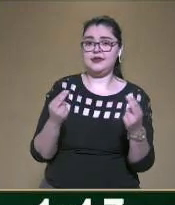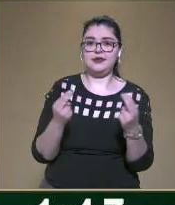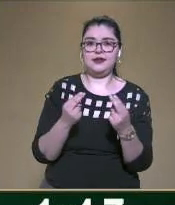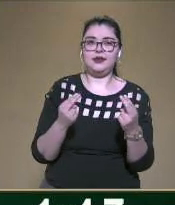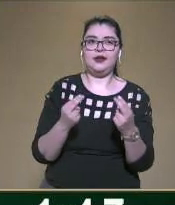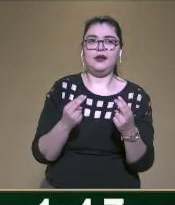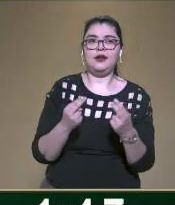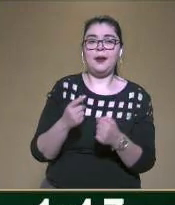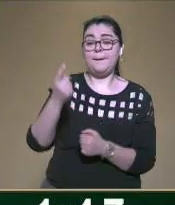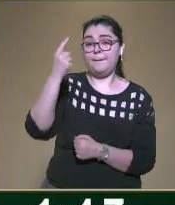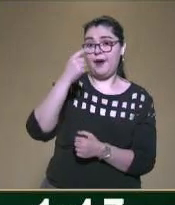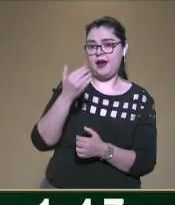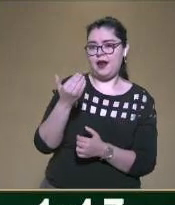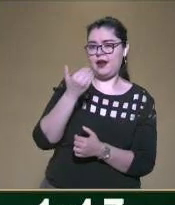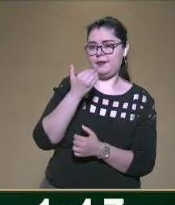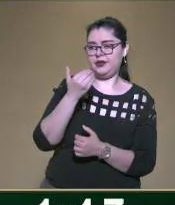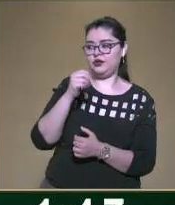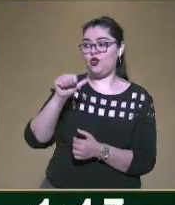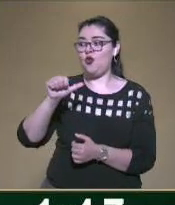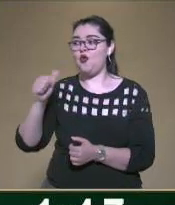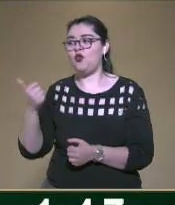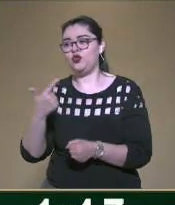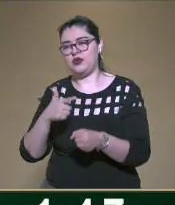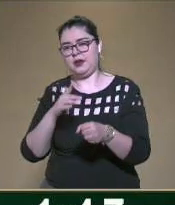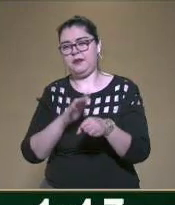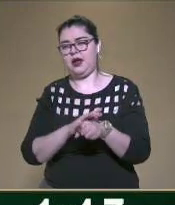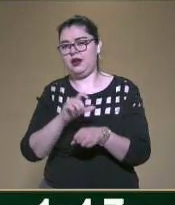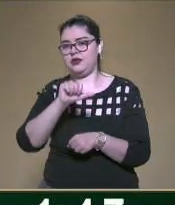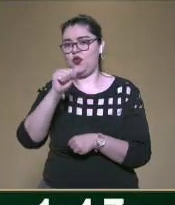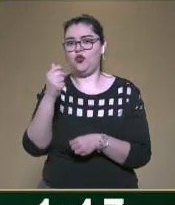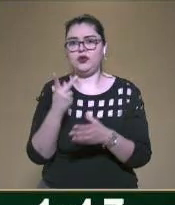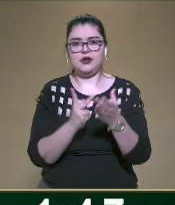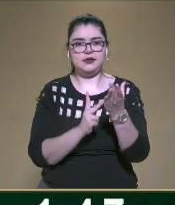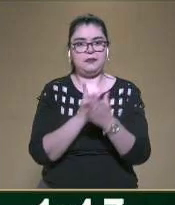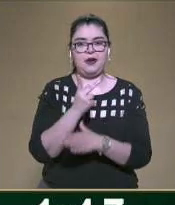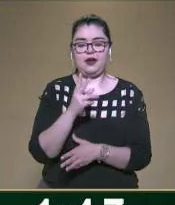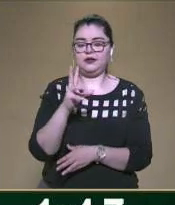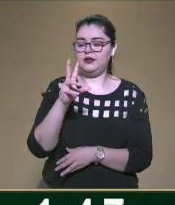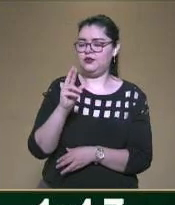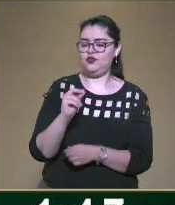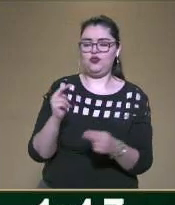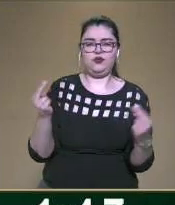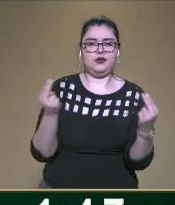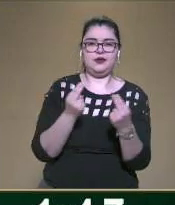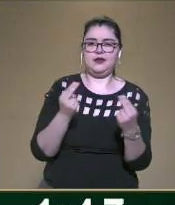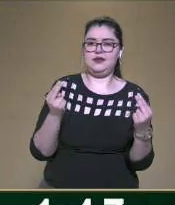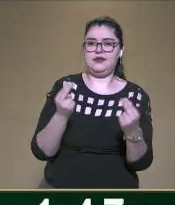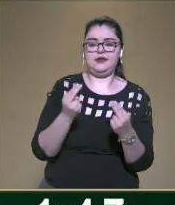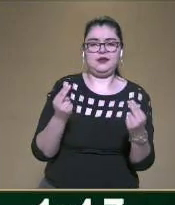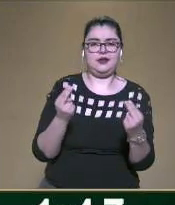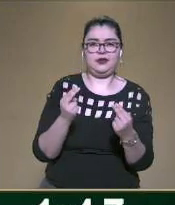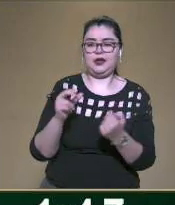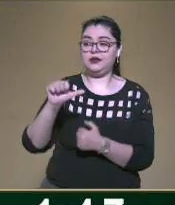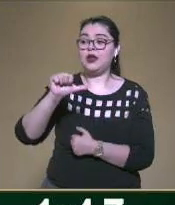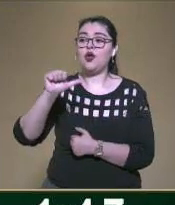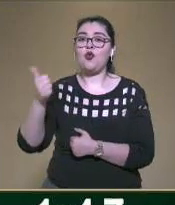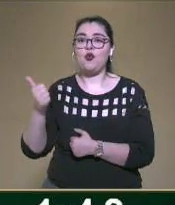no necesitan para su nutrición de otros seres vivos. O sea que las plantas o los vegetales